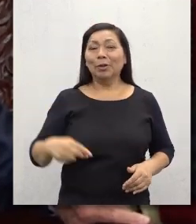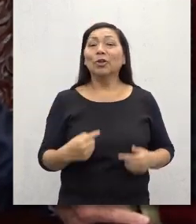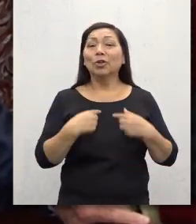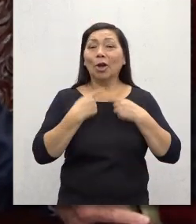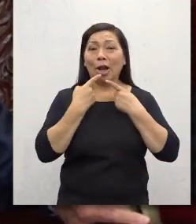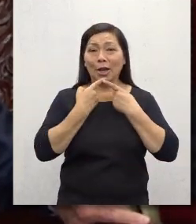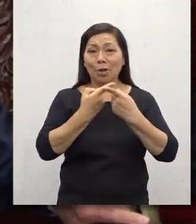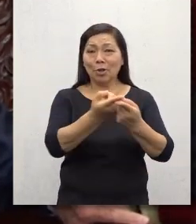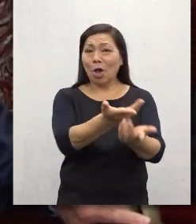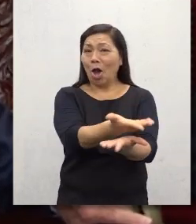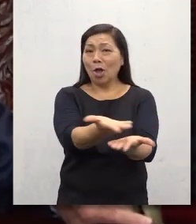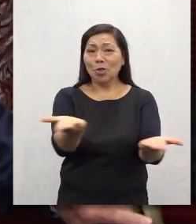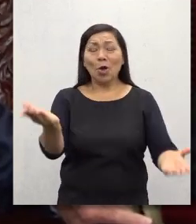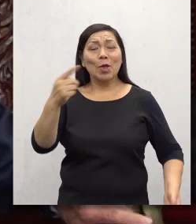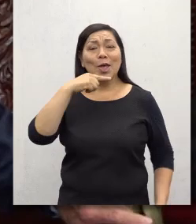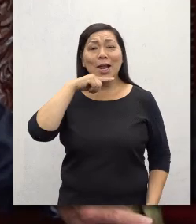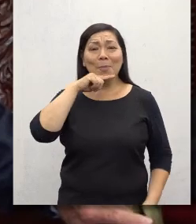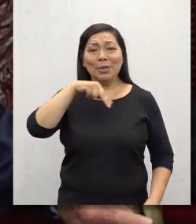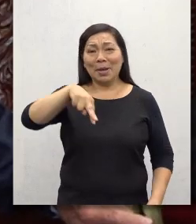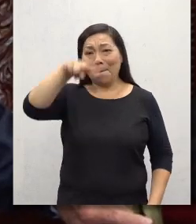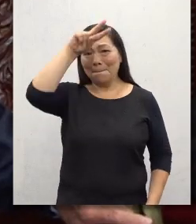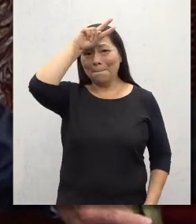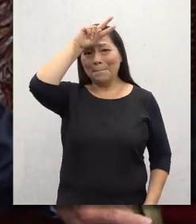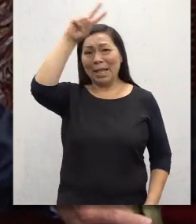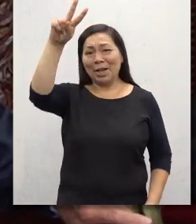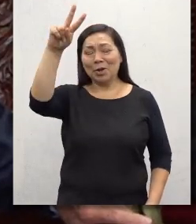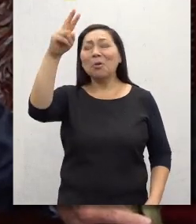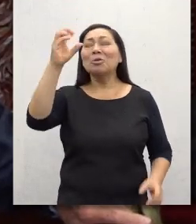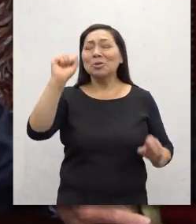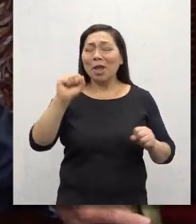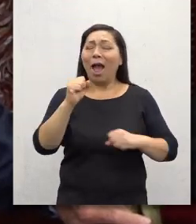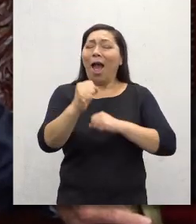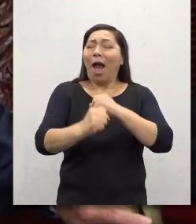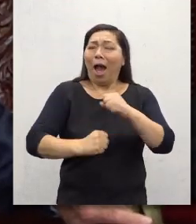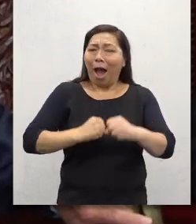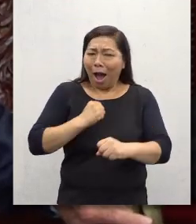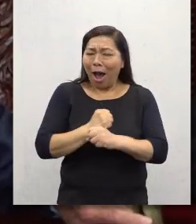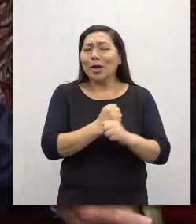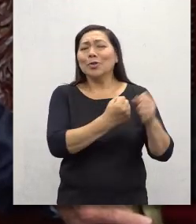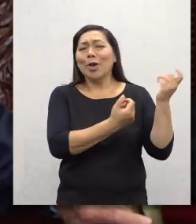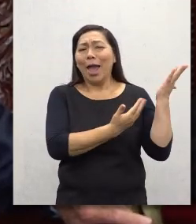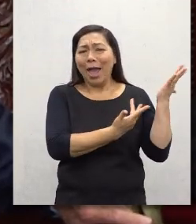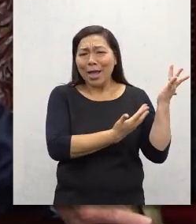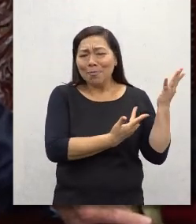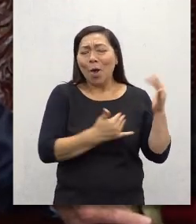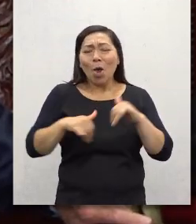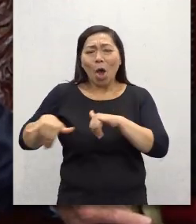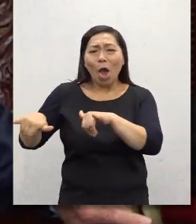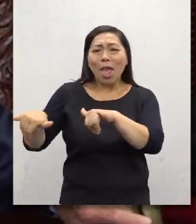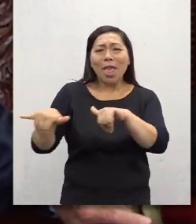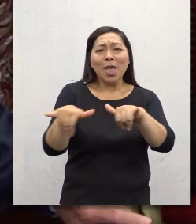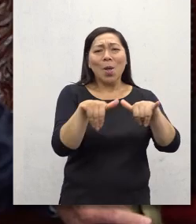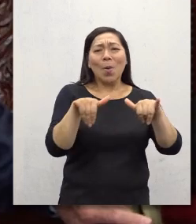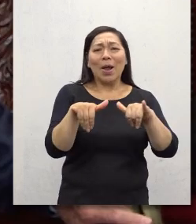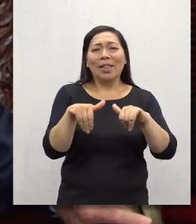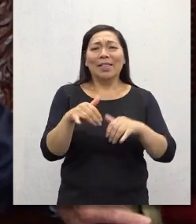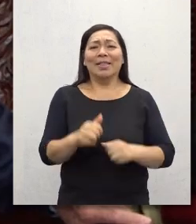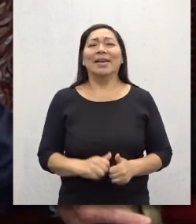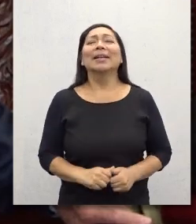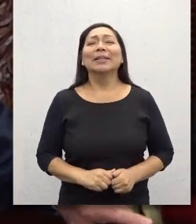lo dedico a todas las mujeres de mi patria, que por años esperan y luchan por igualdad de oportunidades.